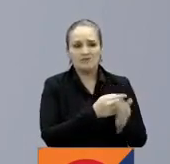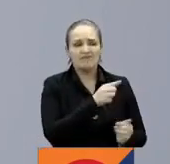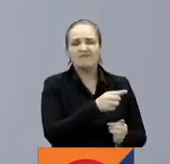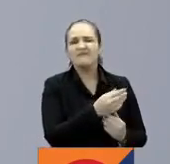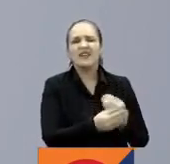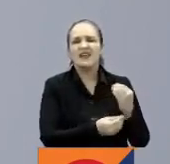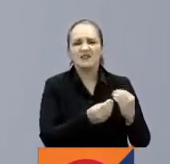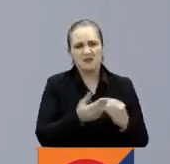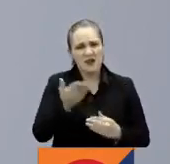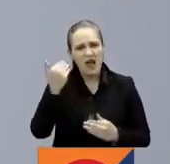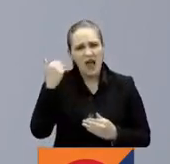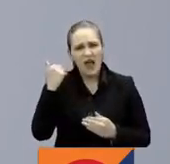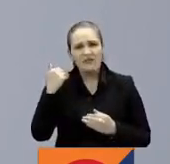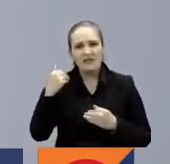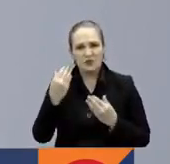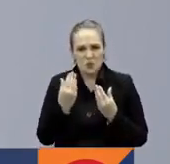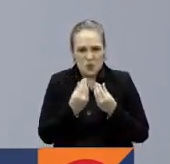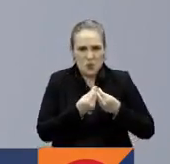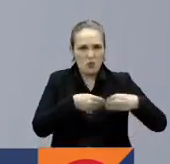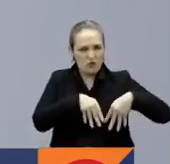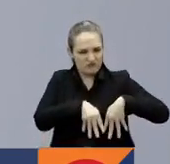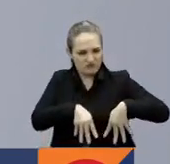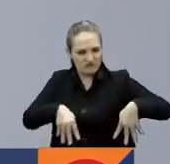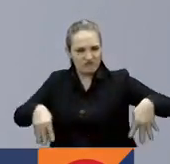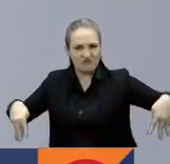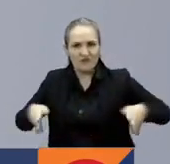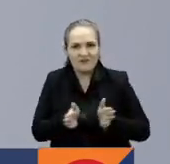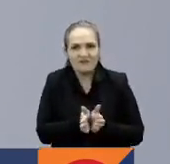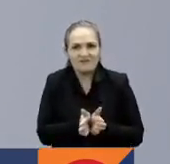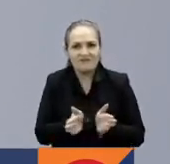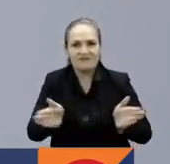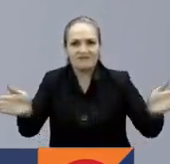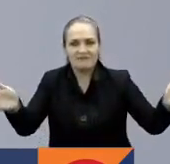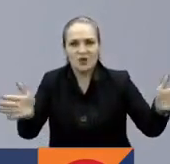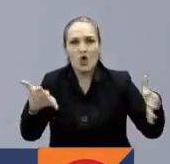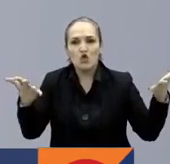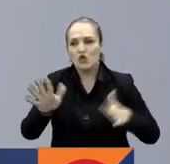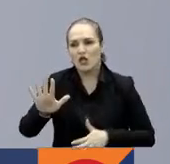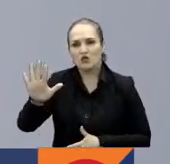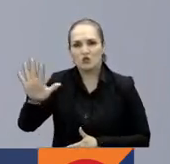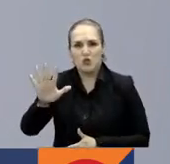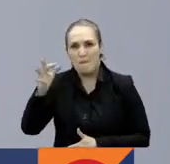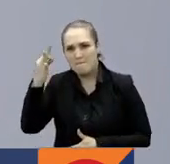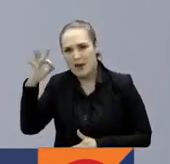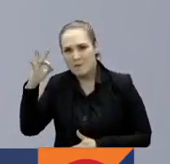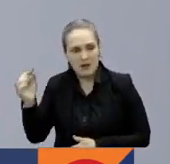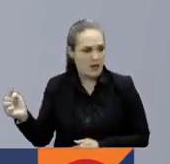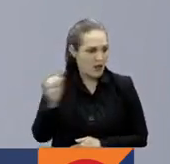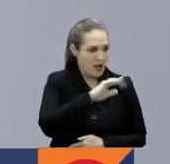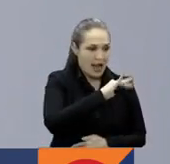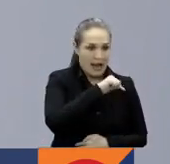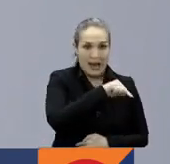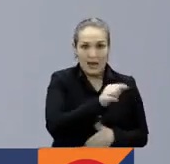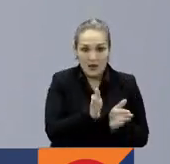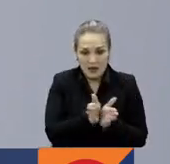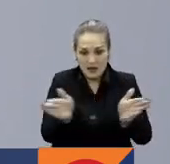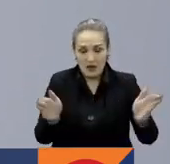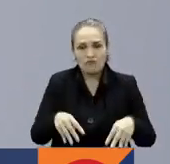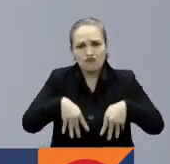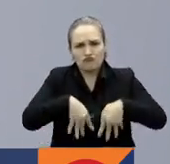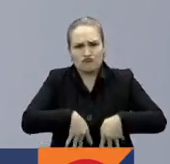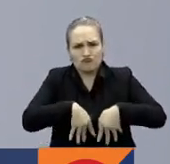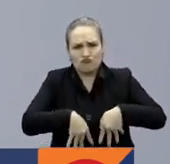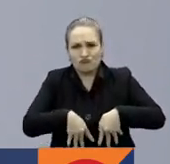hicieron parte de la llamada primera línea de la YEN. El juez, después de más de 12 horas de audiencia, legalizó la captura y dictó medida de aseguramiento contra